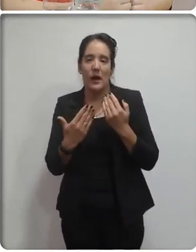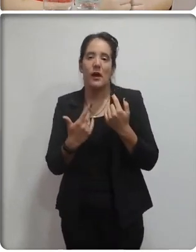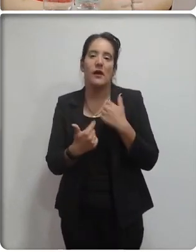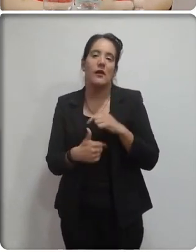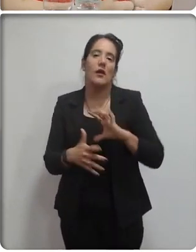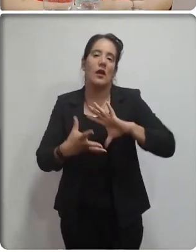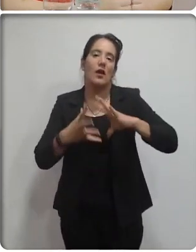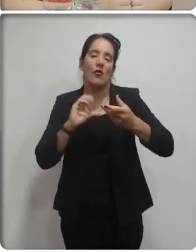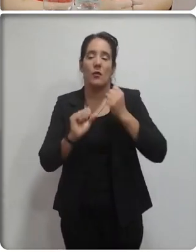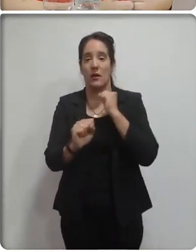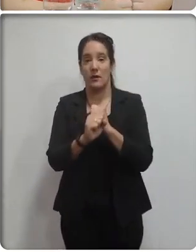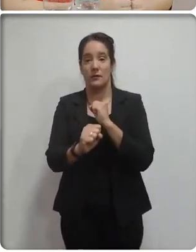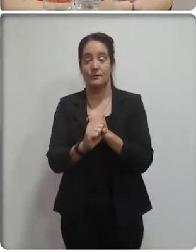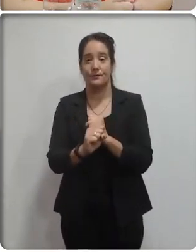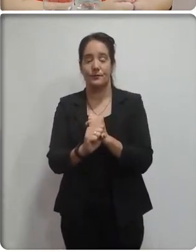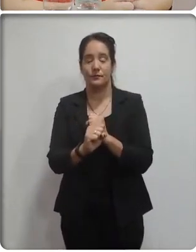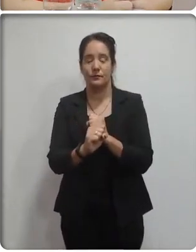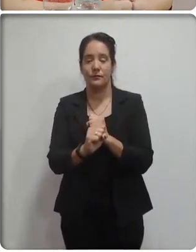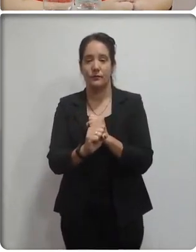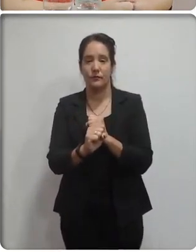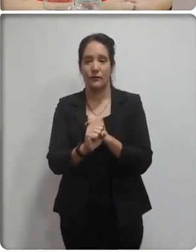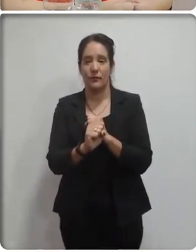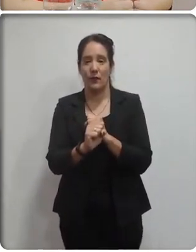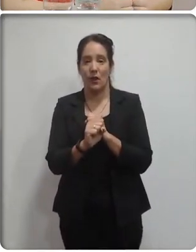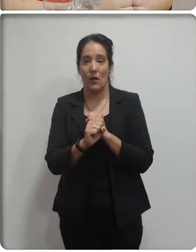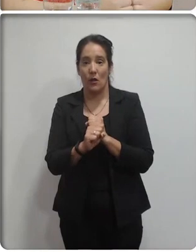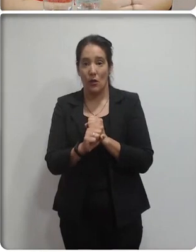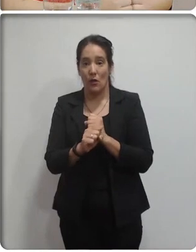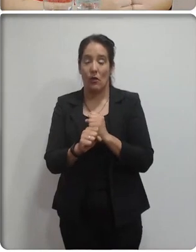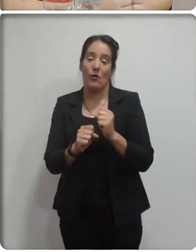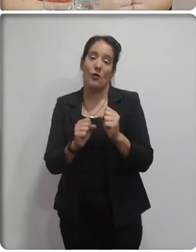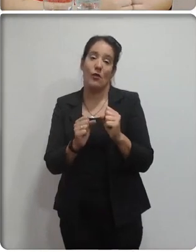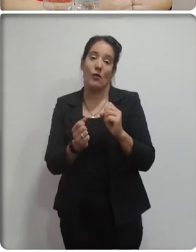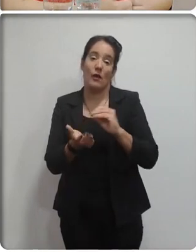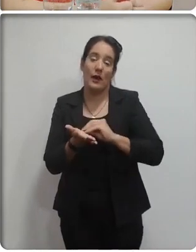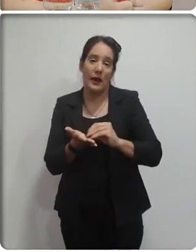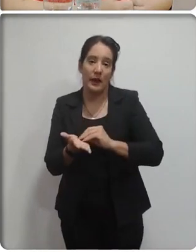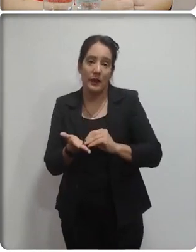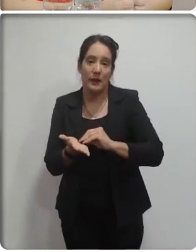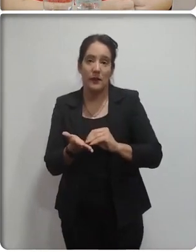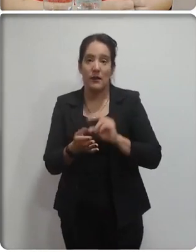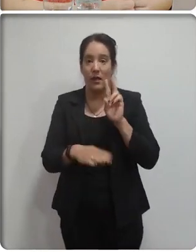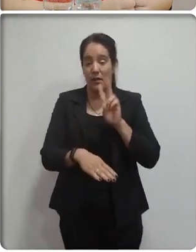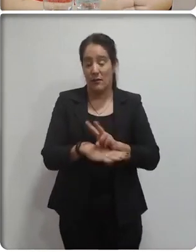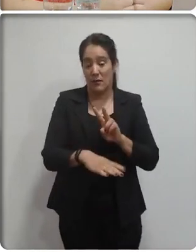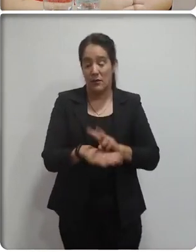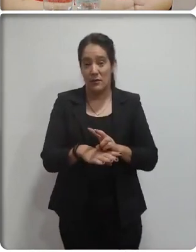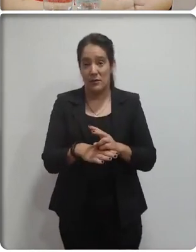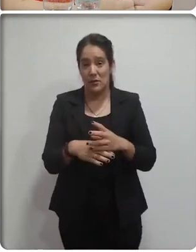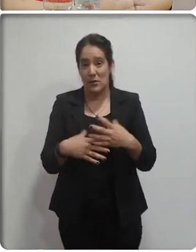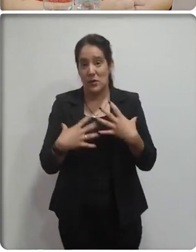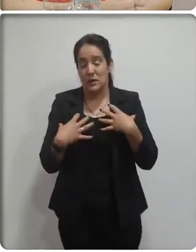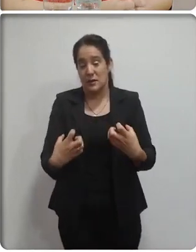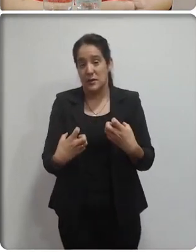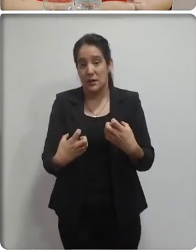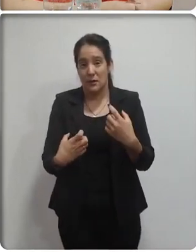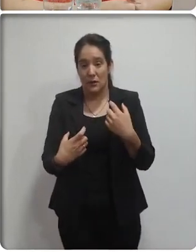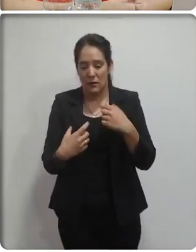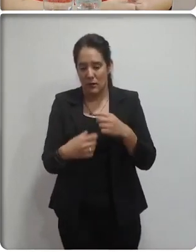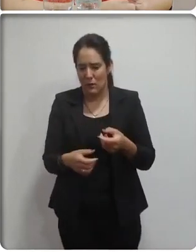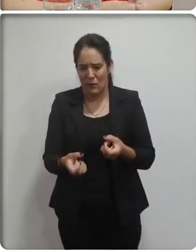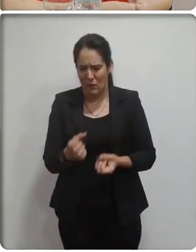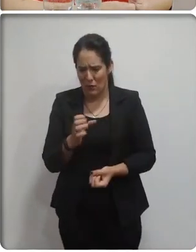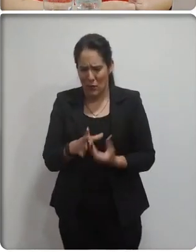a venir trabajando con la Agencia de Evaluación de Tecnologías Sanitarias, que es de creación muy reciente a nivel